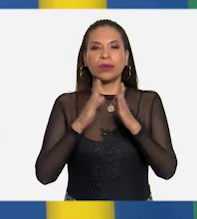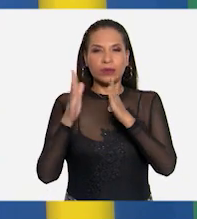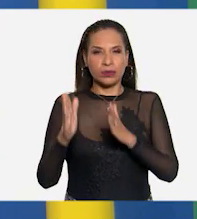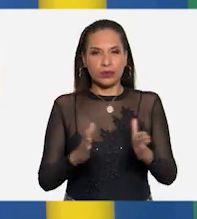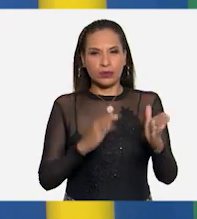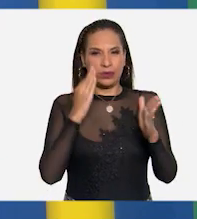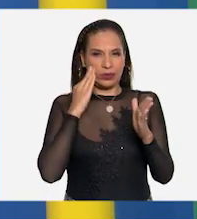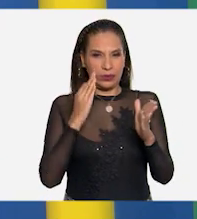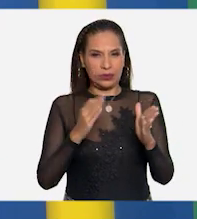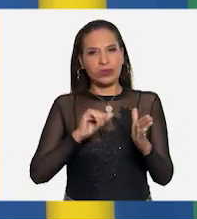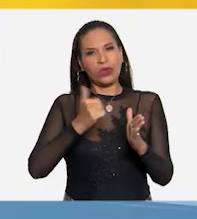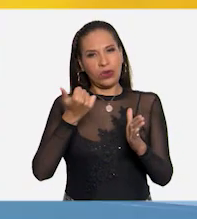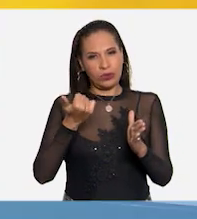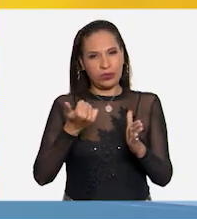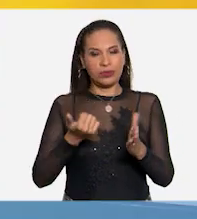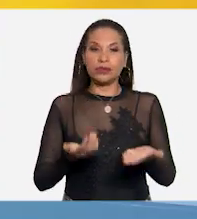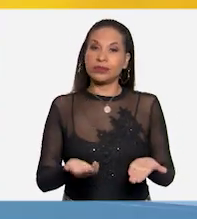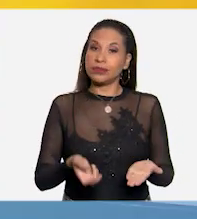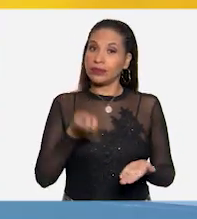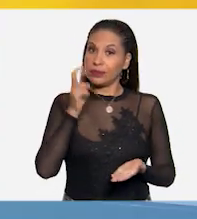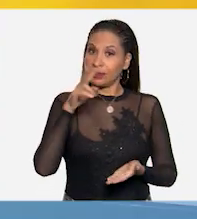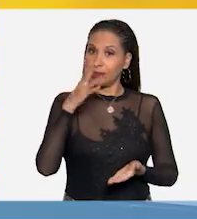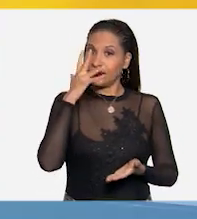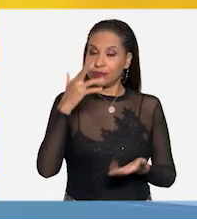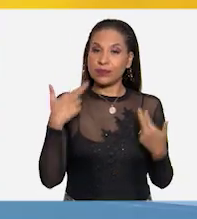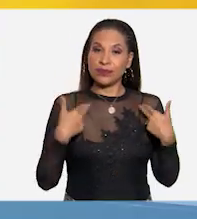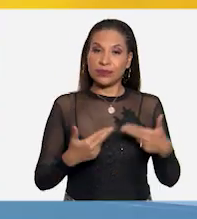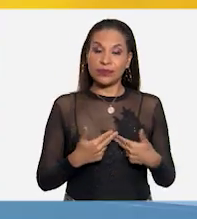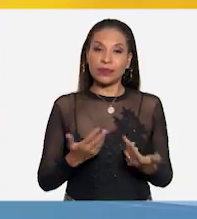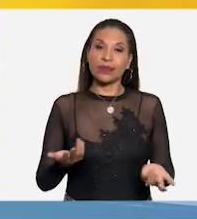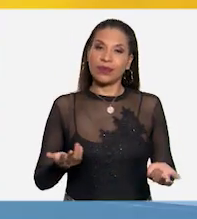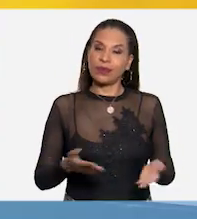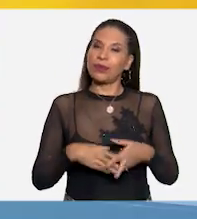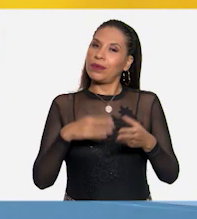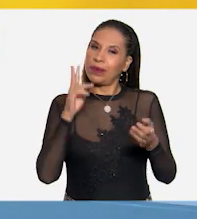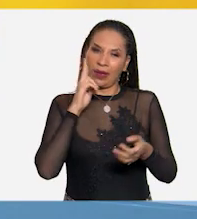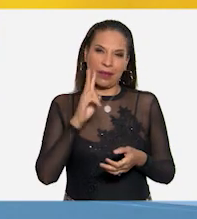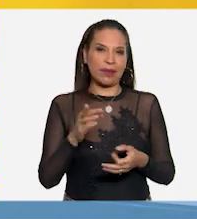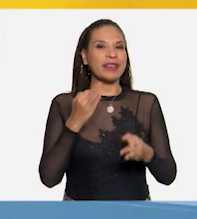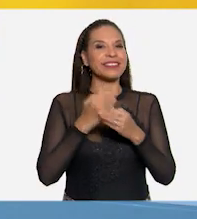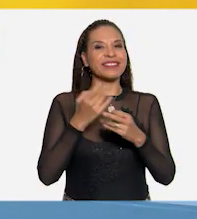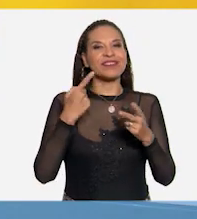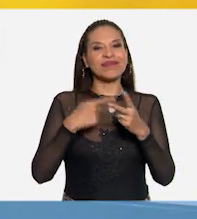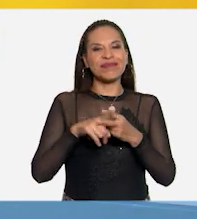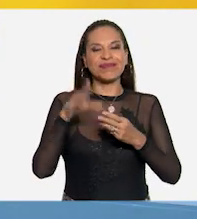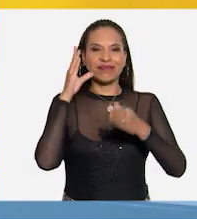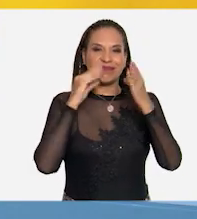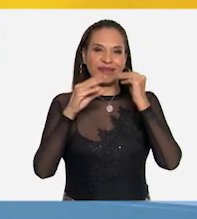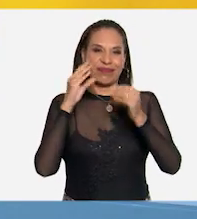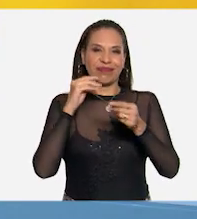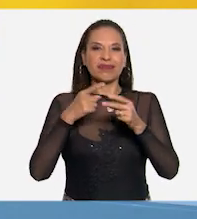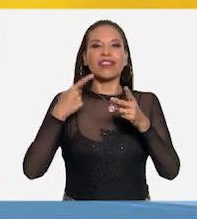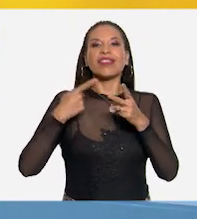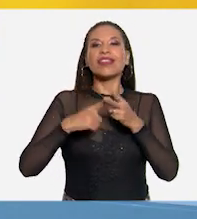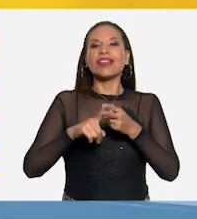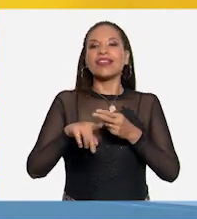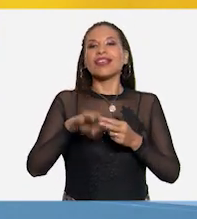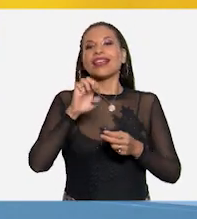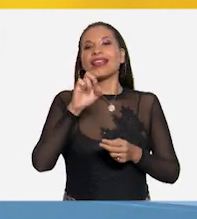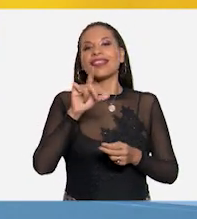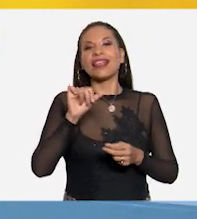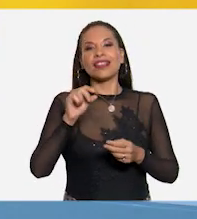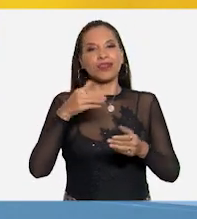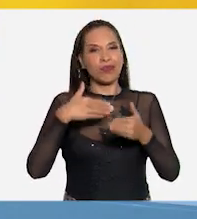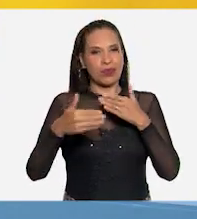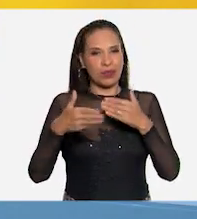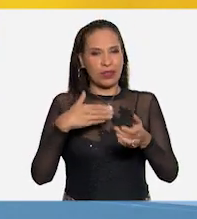una etapa a otra. Ay, ¿en serio, maestra? Bueno, pues entonces comencemos a aprender sobre los inicios de la Edad